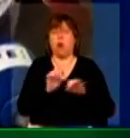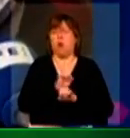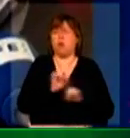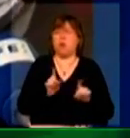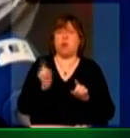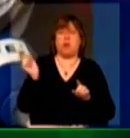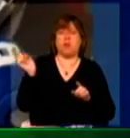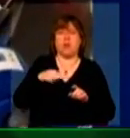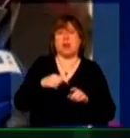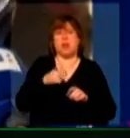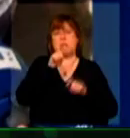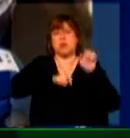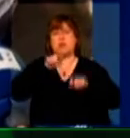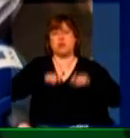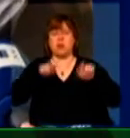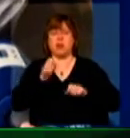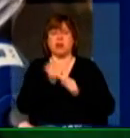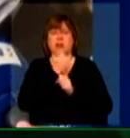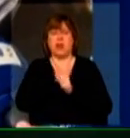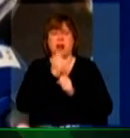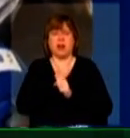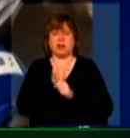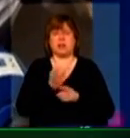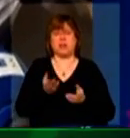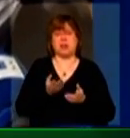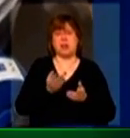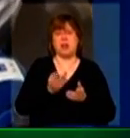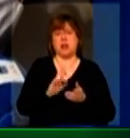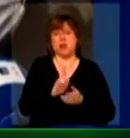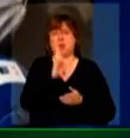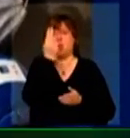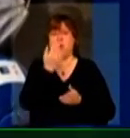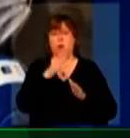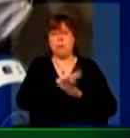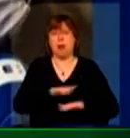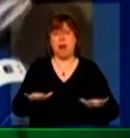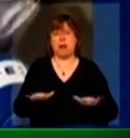también con aquellas personas que desempeñan tareas en nuestro mar